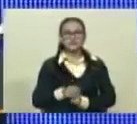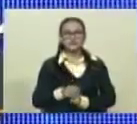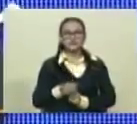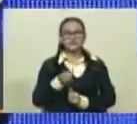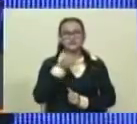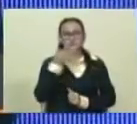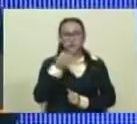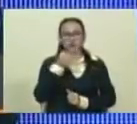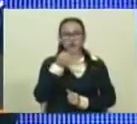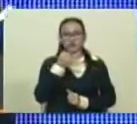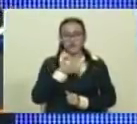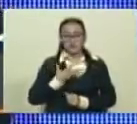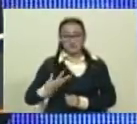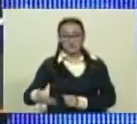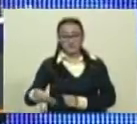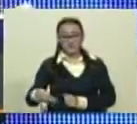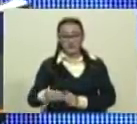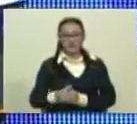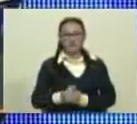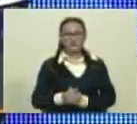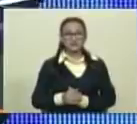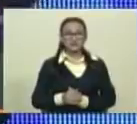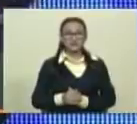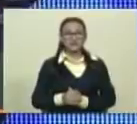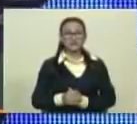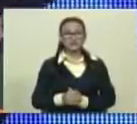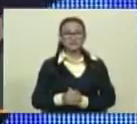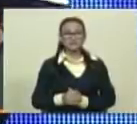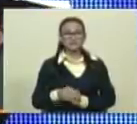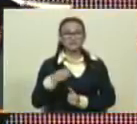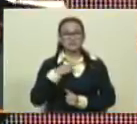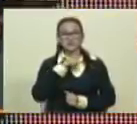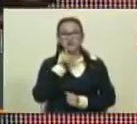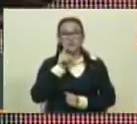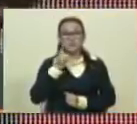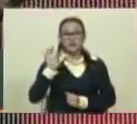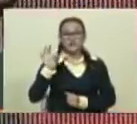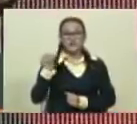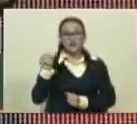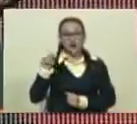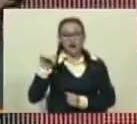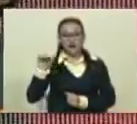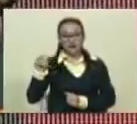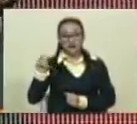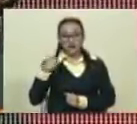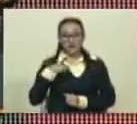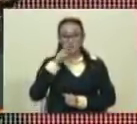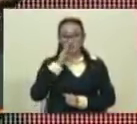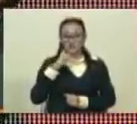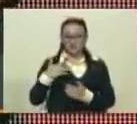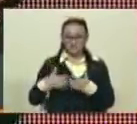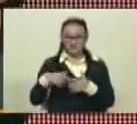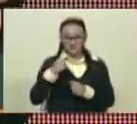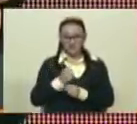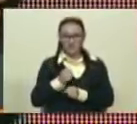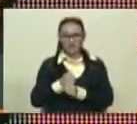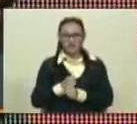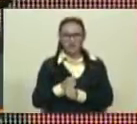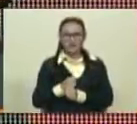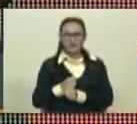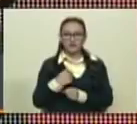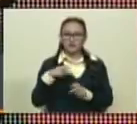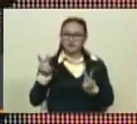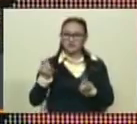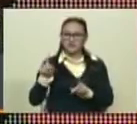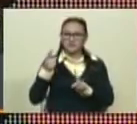Buenas tardes, señor presidente. Mi nombre es Fania Rodríguez, de Brasil de Fato. El primer tema que quiero preguntar es